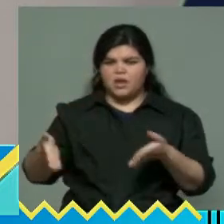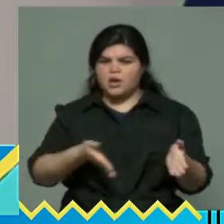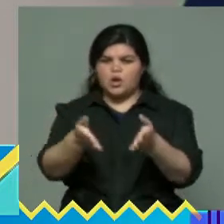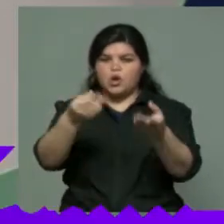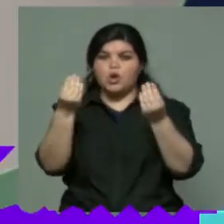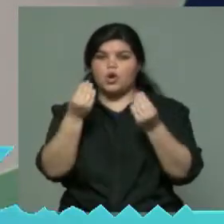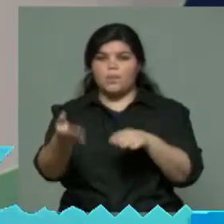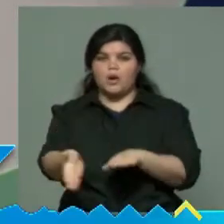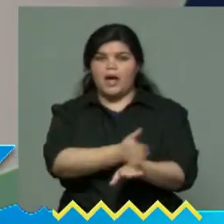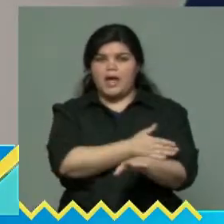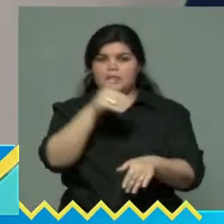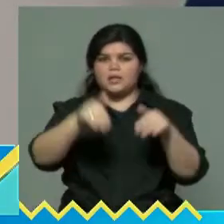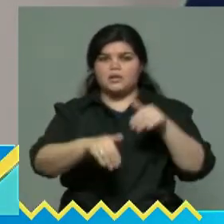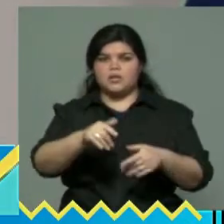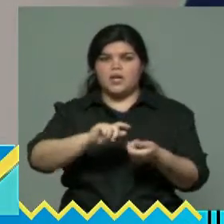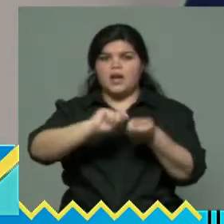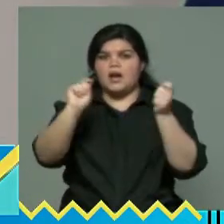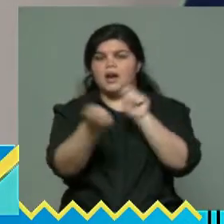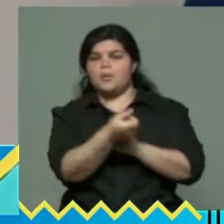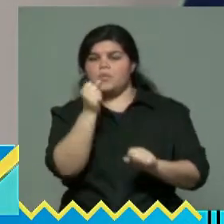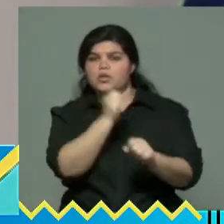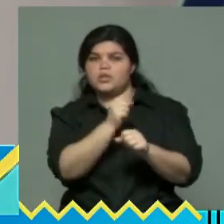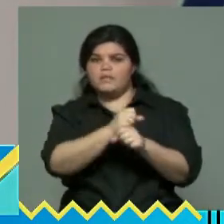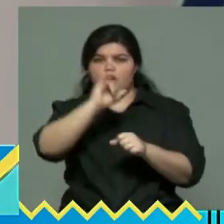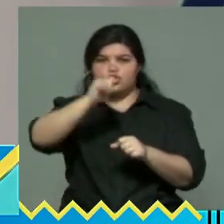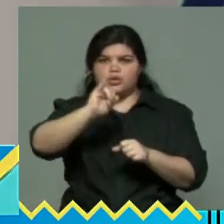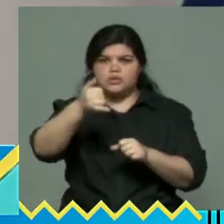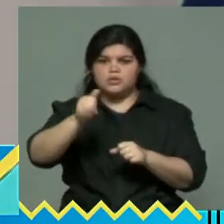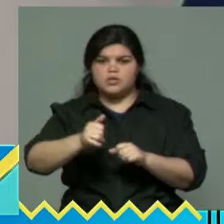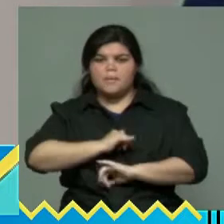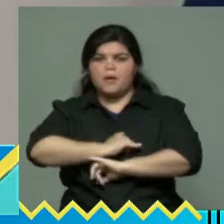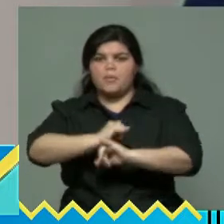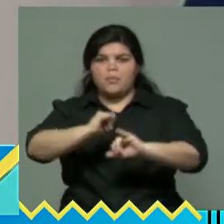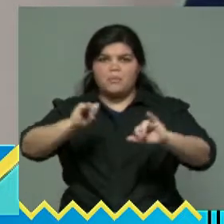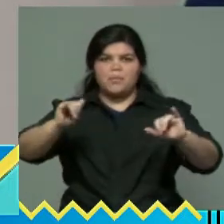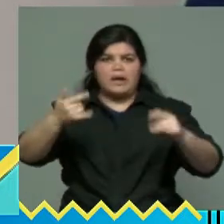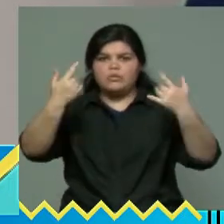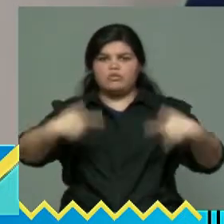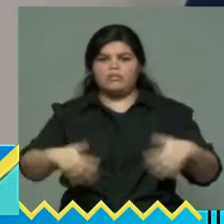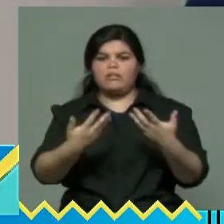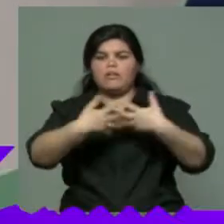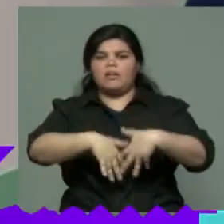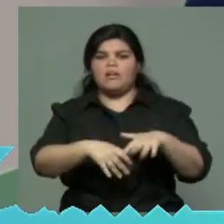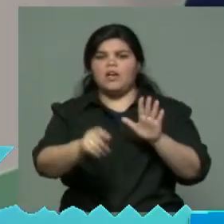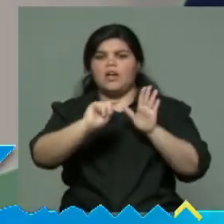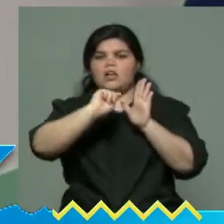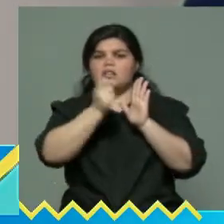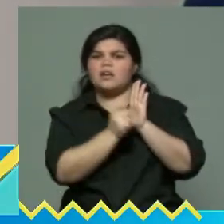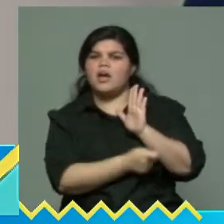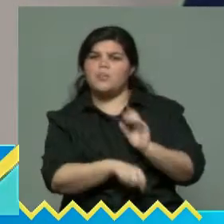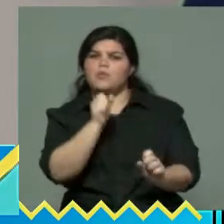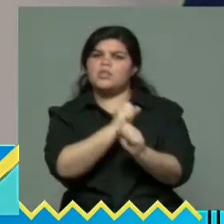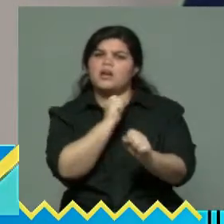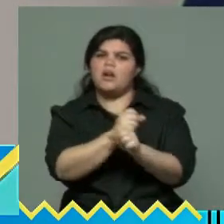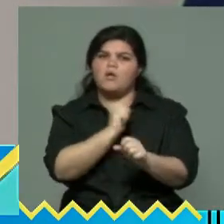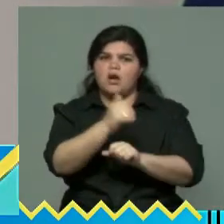de las elecciones lo de la reforma laboral decían sí, pero sin dar muchas explicaciones sobre qué implica la reforma laboral, mientras hay todo un